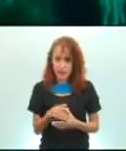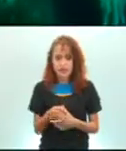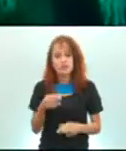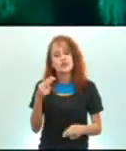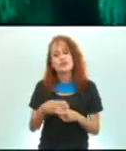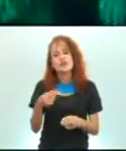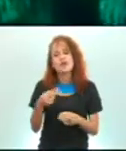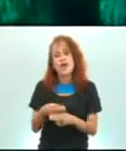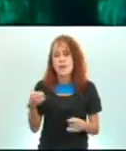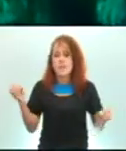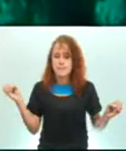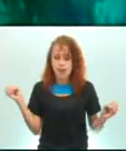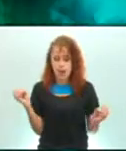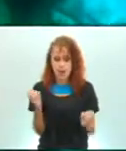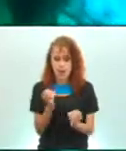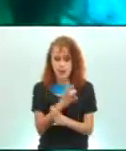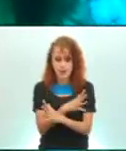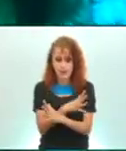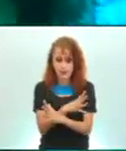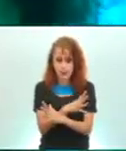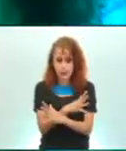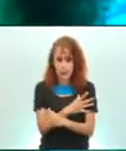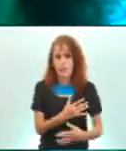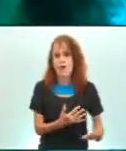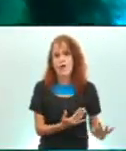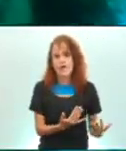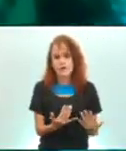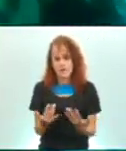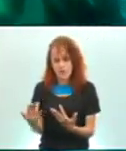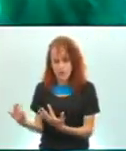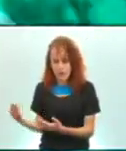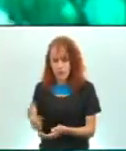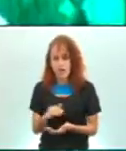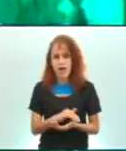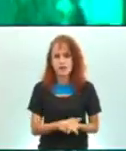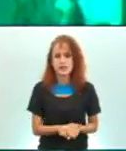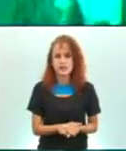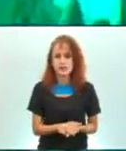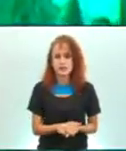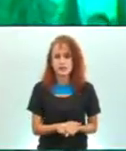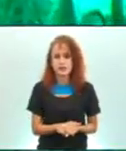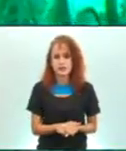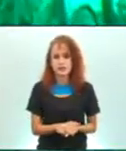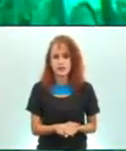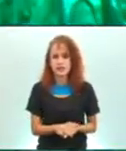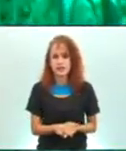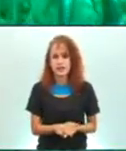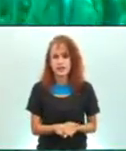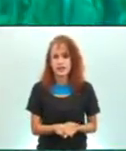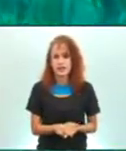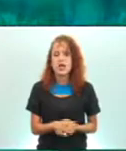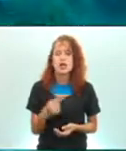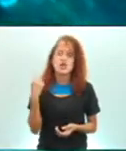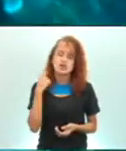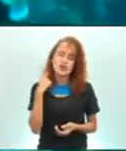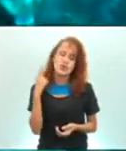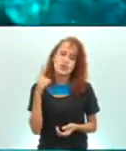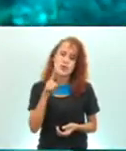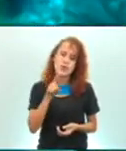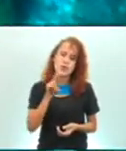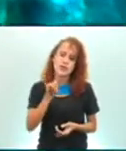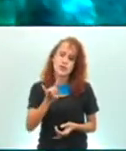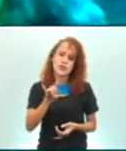llamado blanqueamiento de corales, es observado por primera vez de forma masiva en la década de los años 80 del pasado